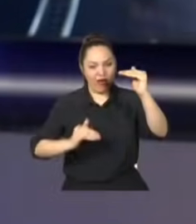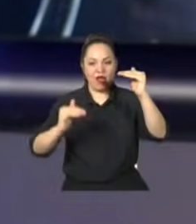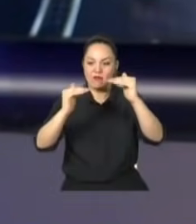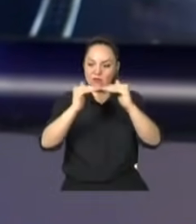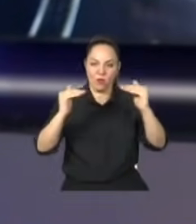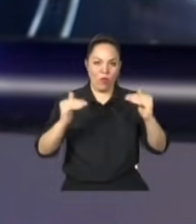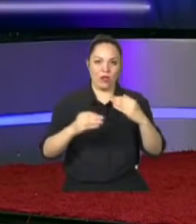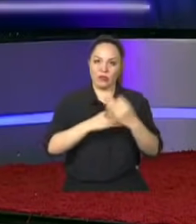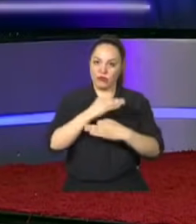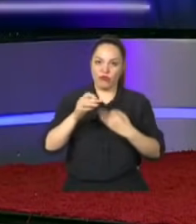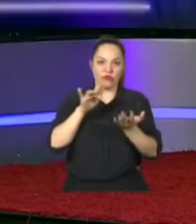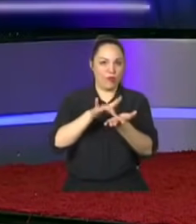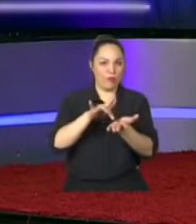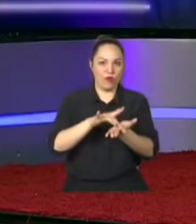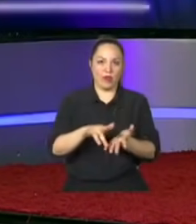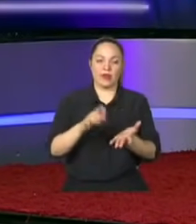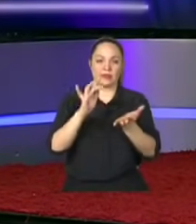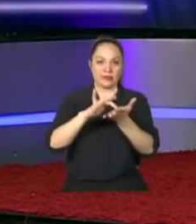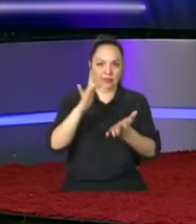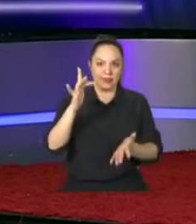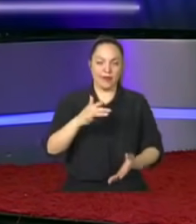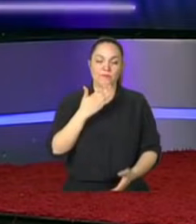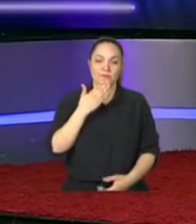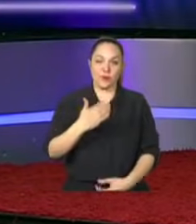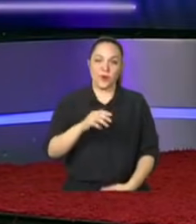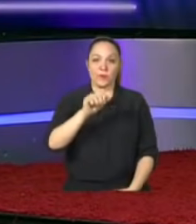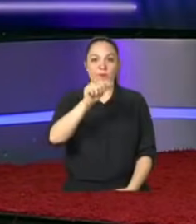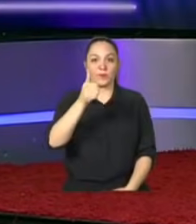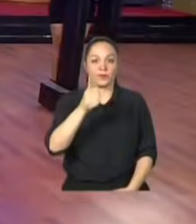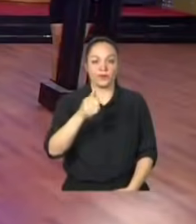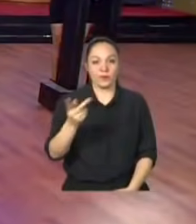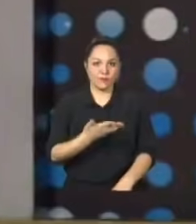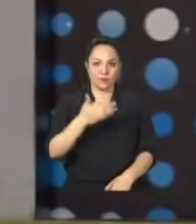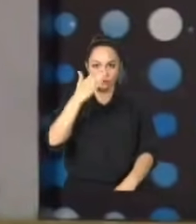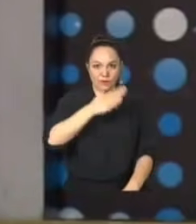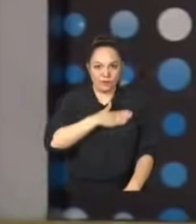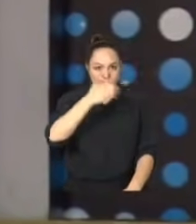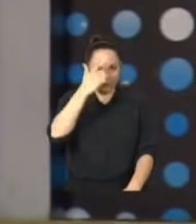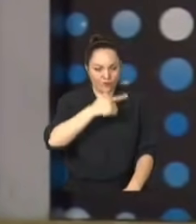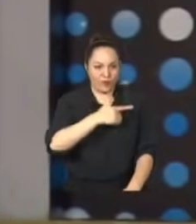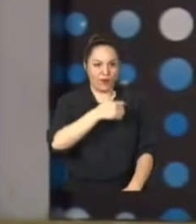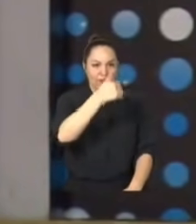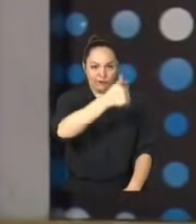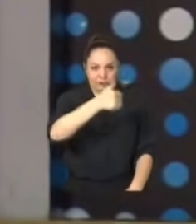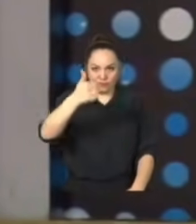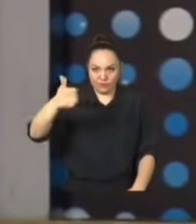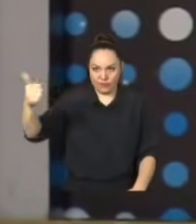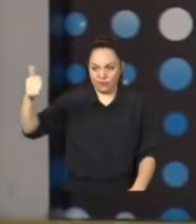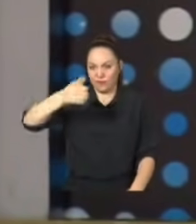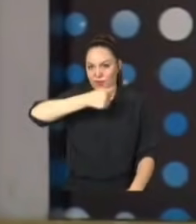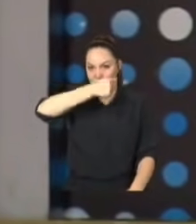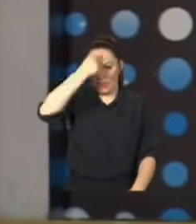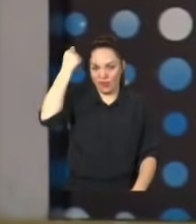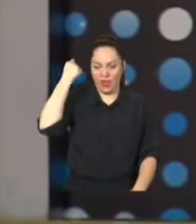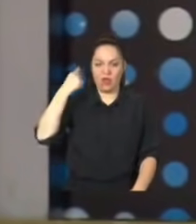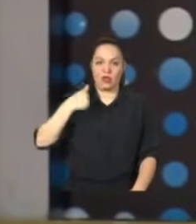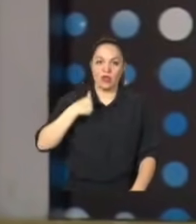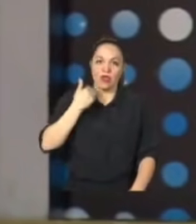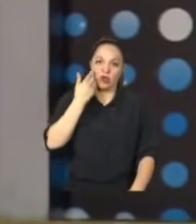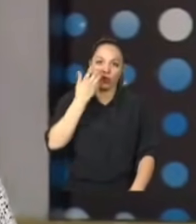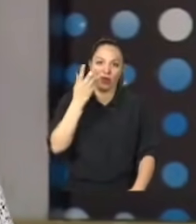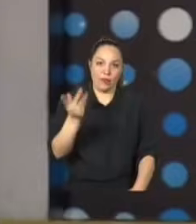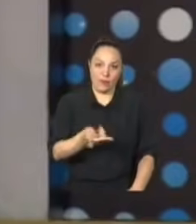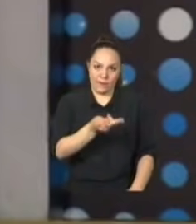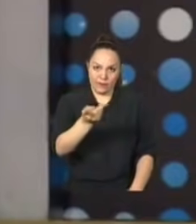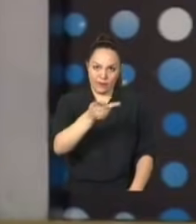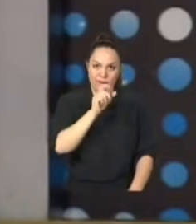sociedad. Muy bien, vamos con la siguiente pregunta, poema. ¿Tiene usted una pregunta? Los candidatos. ¿Quién es este? Yo quisiera hacerle la pregunta